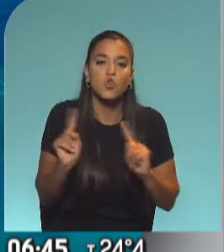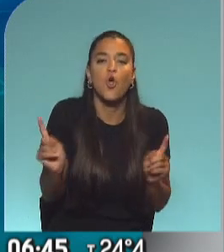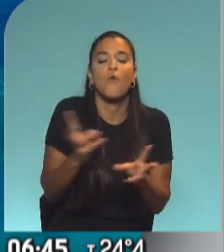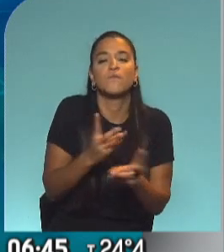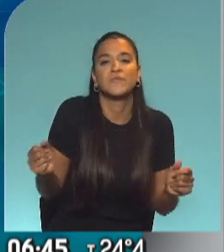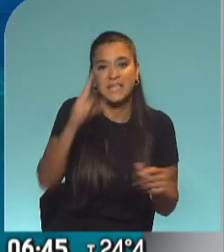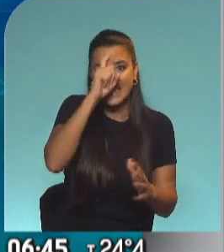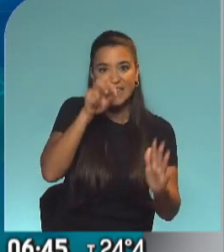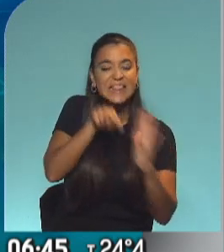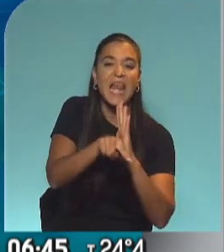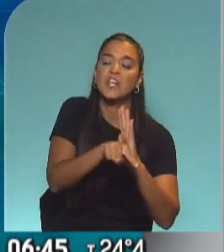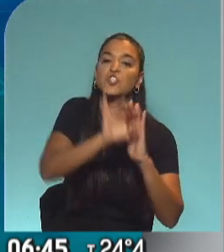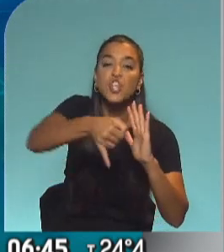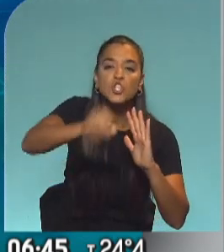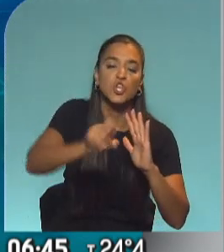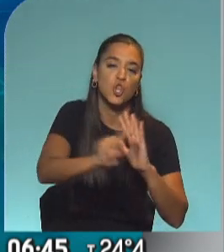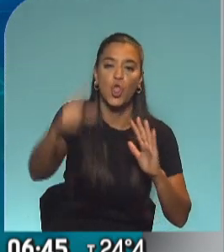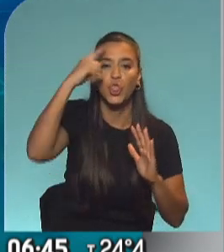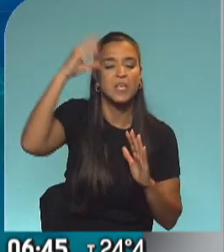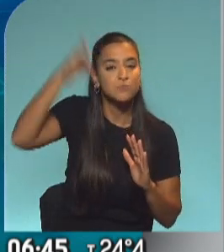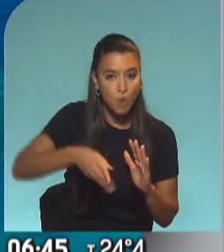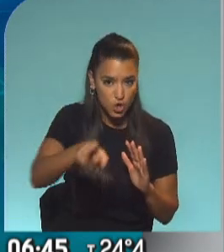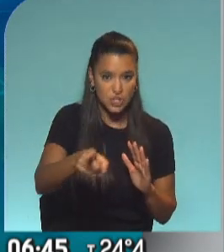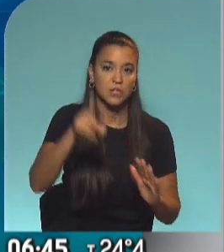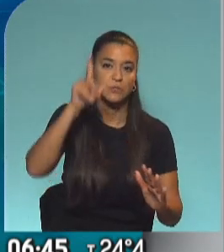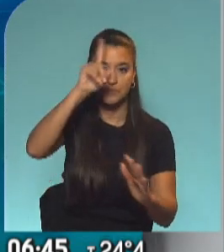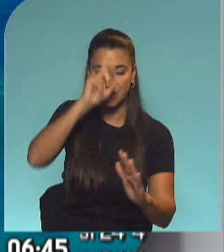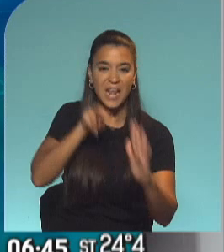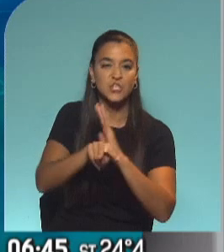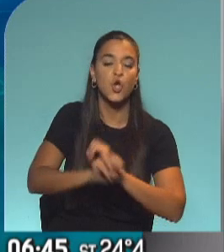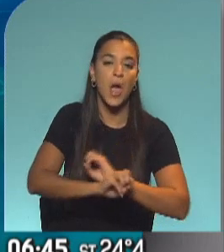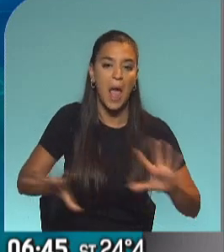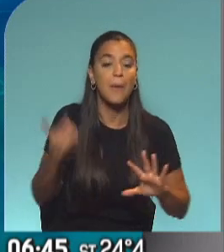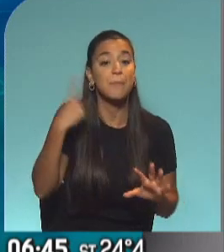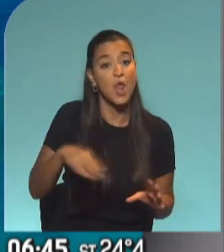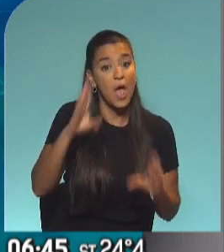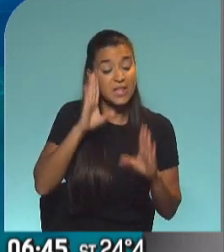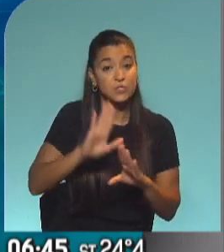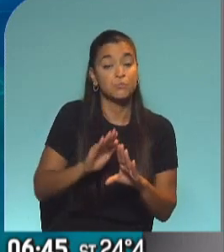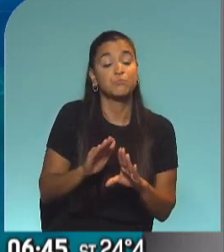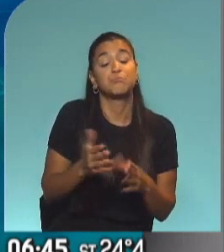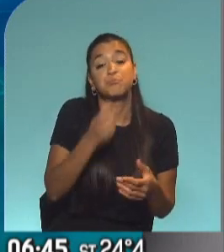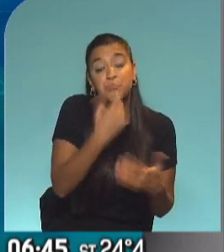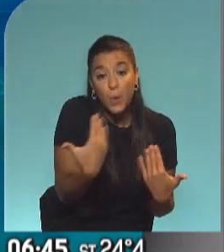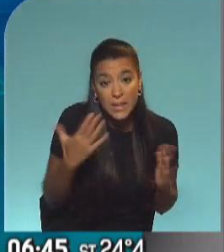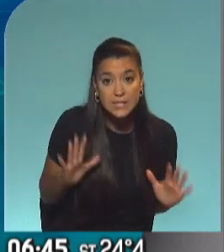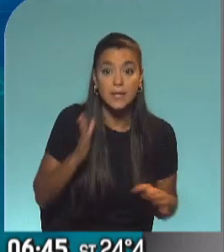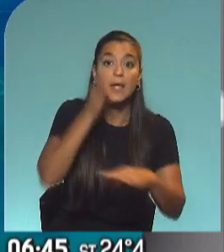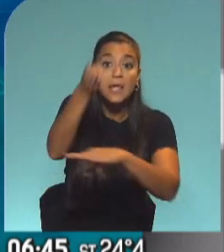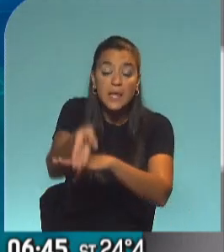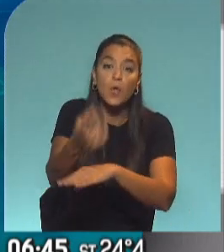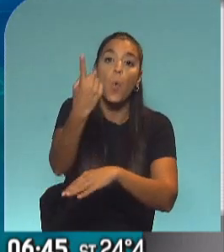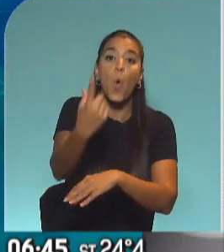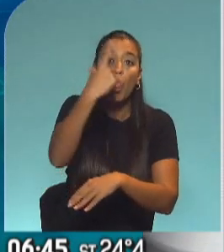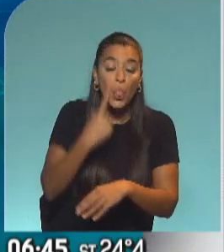en internación, de hecho se estima que el 10% termina en internación graves, pero atención posterior puede ser ir y tener que estar